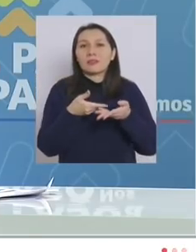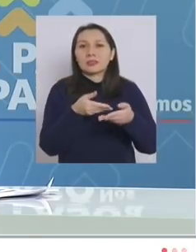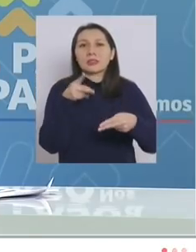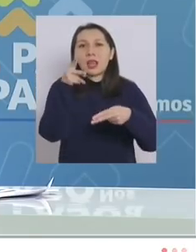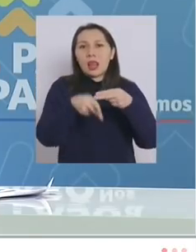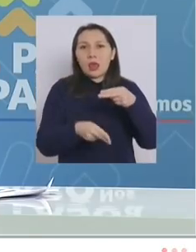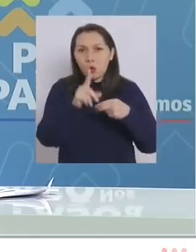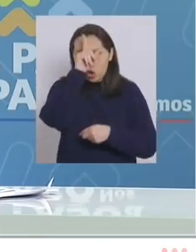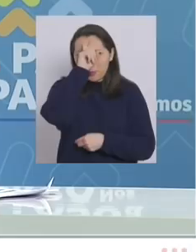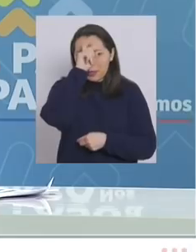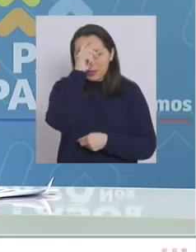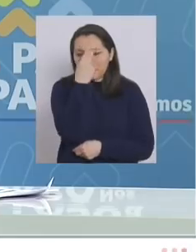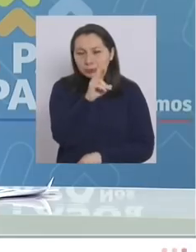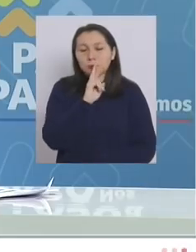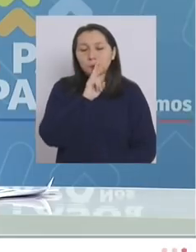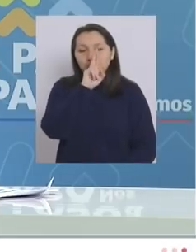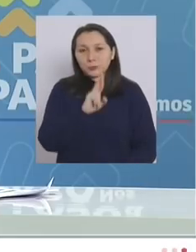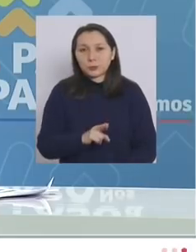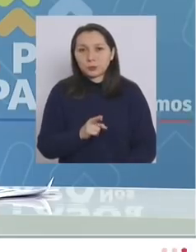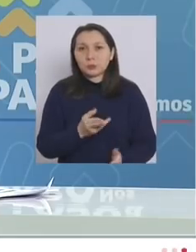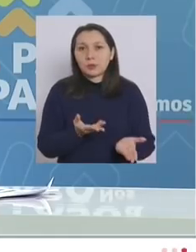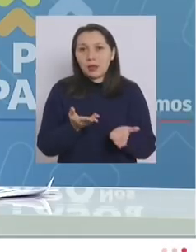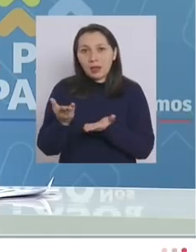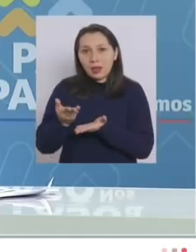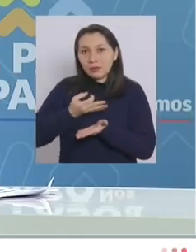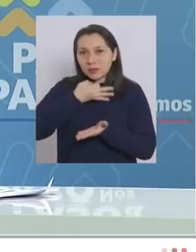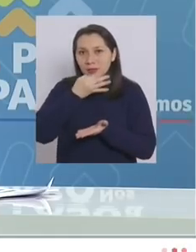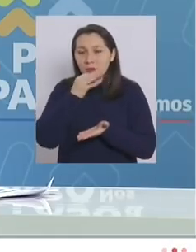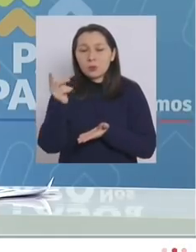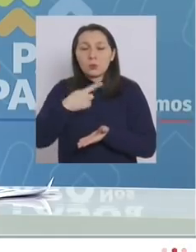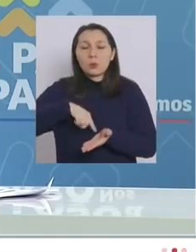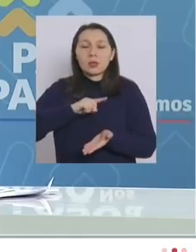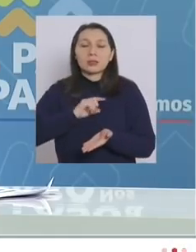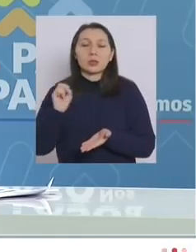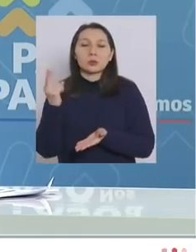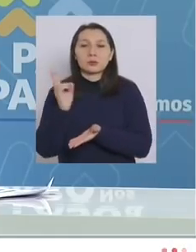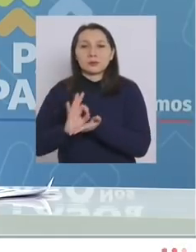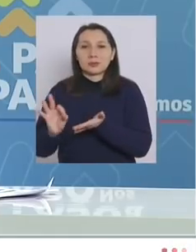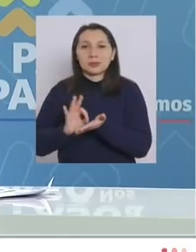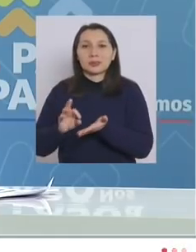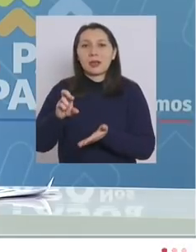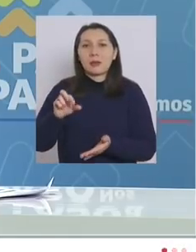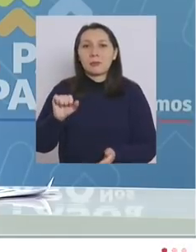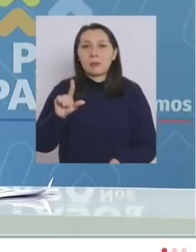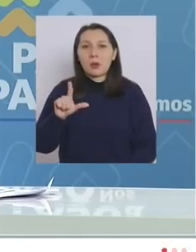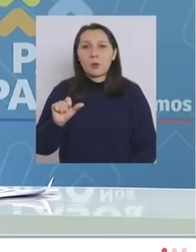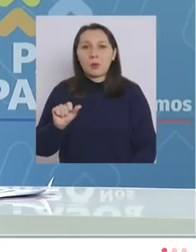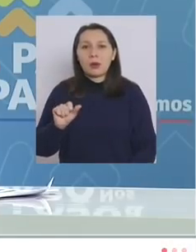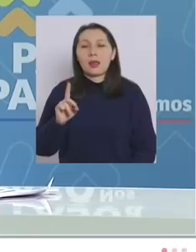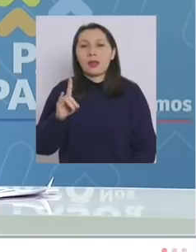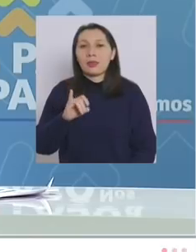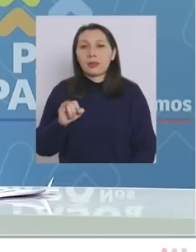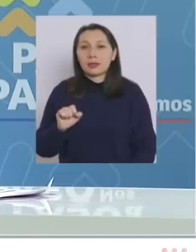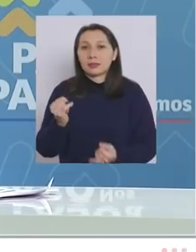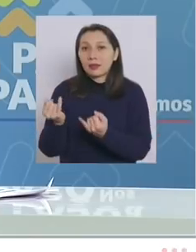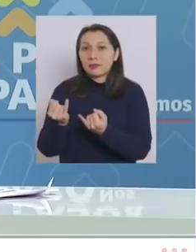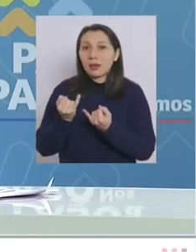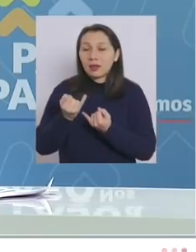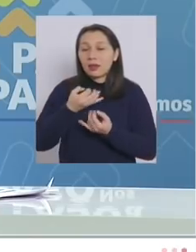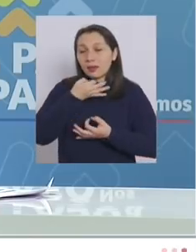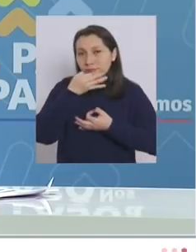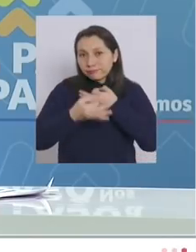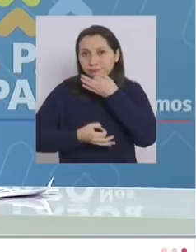inaugurando un hospital en el sur. Le voy a dar la palabra a nuestra subsecretaria, Paula Daza, que nos va a dar